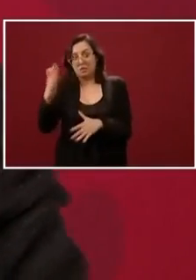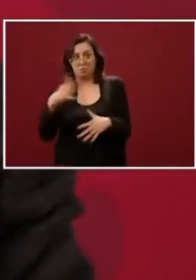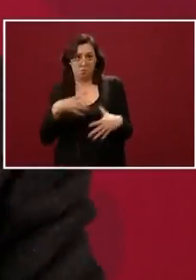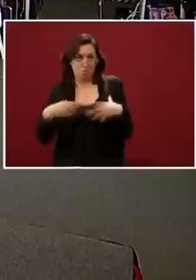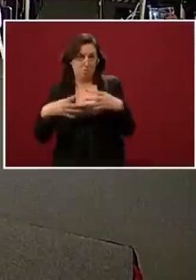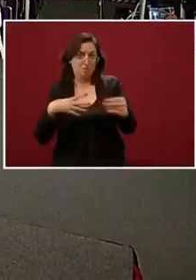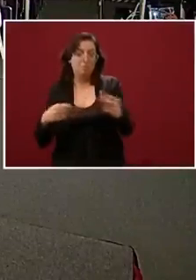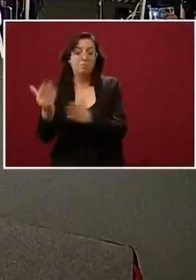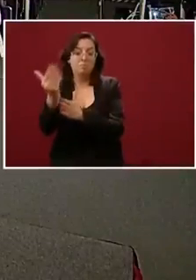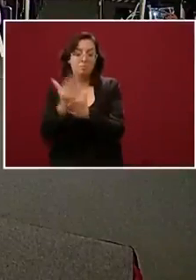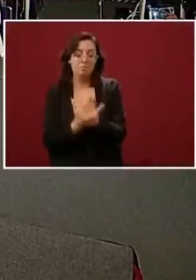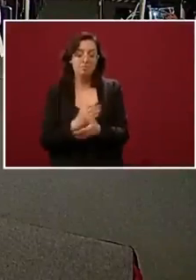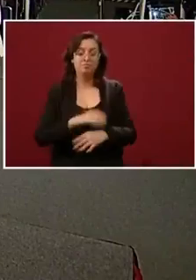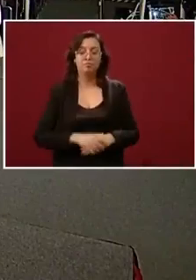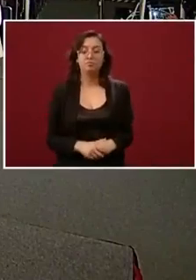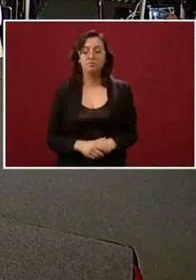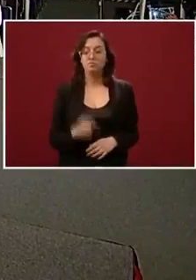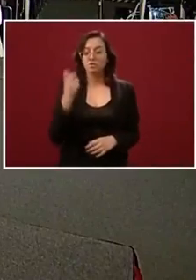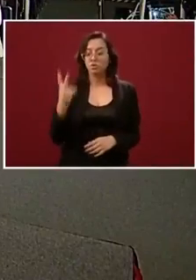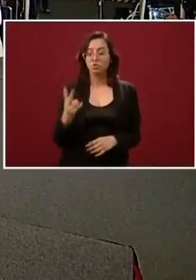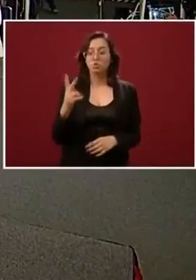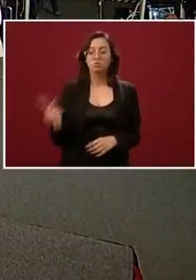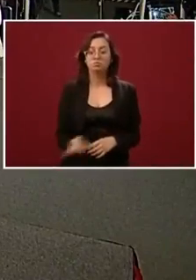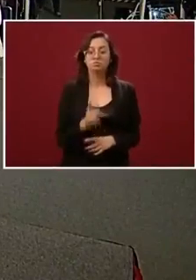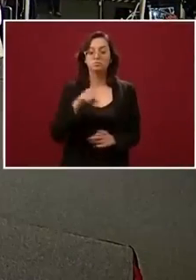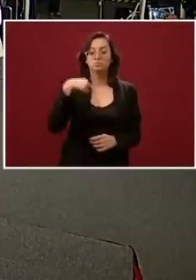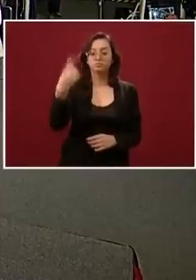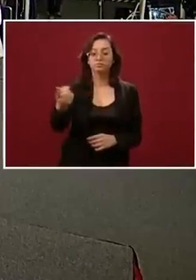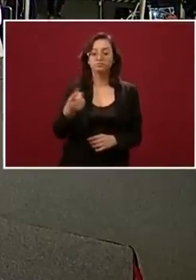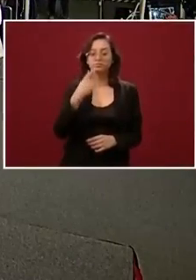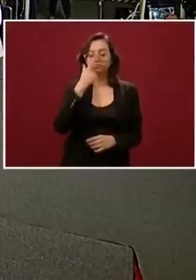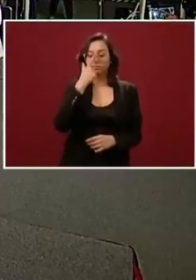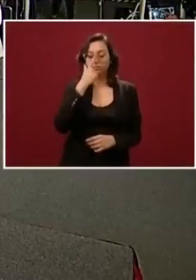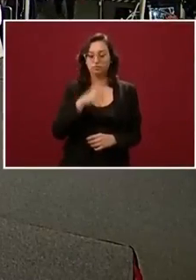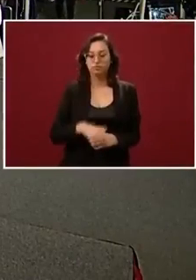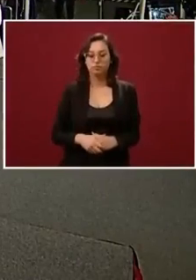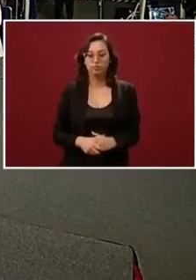epidemia. Vamos a dar, creo que nos queda tiempo para dos. Melina, ah, perdón.